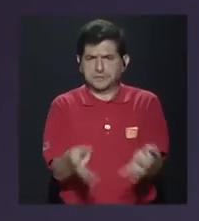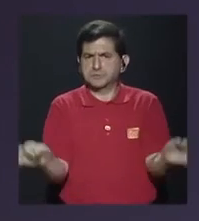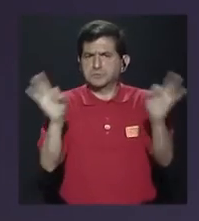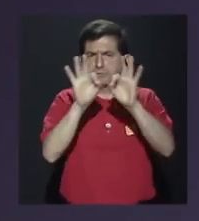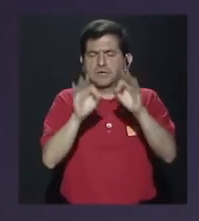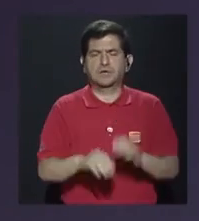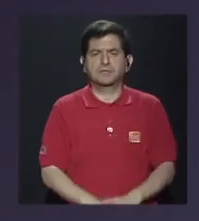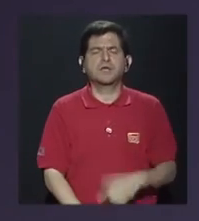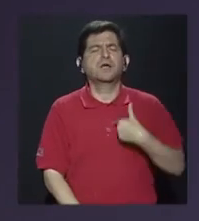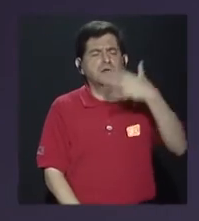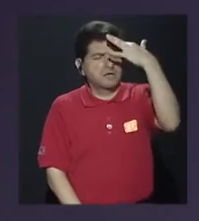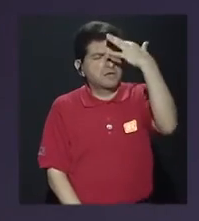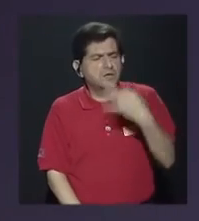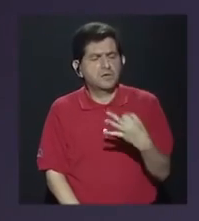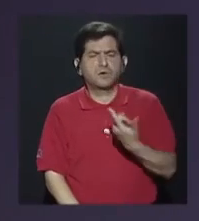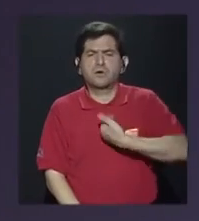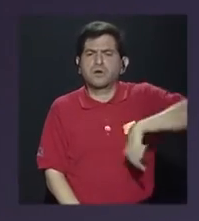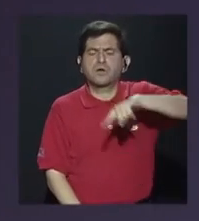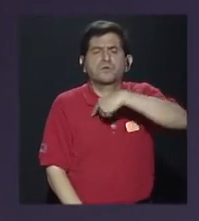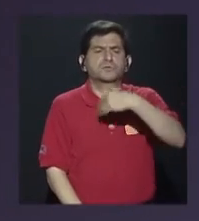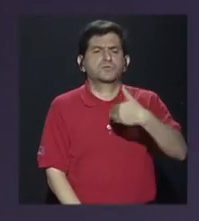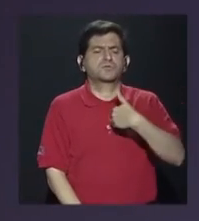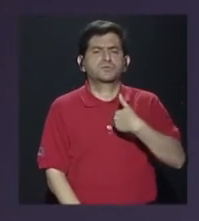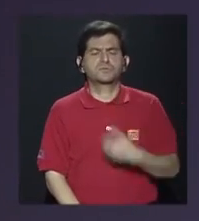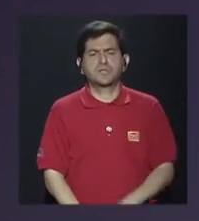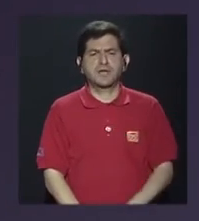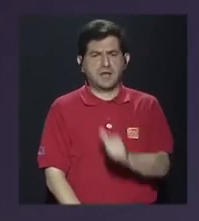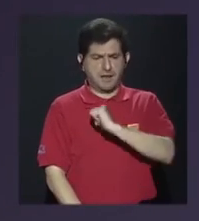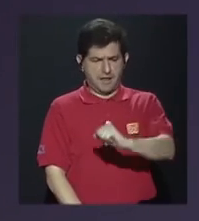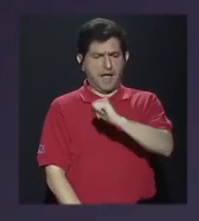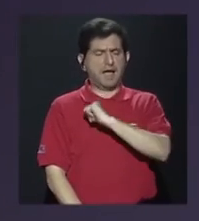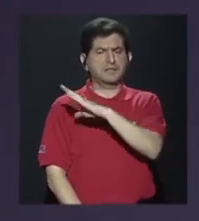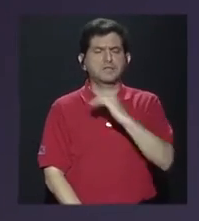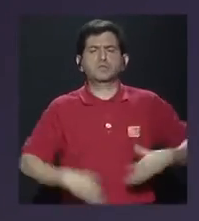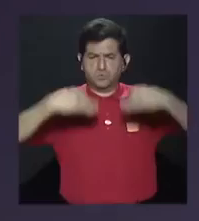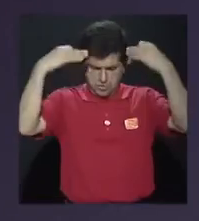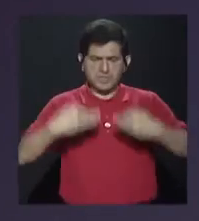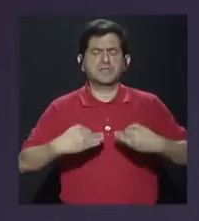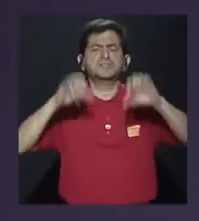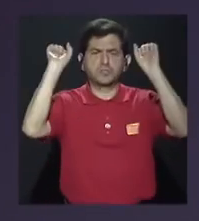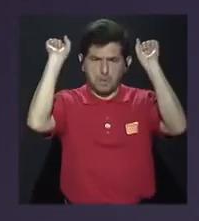creo que si nosotros tenemos actitud y determinación,